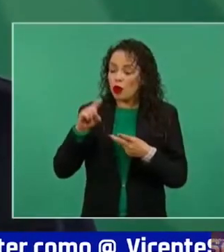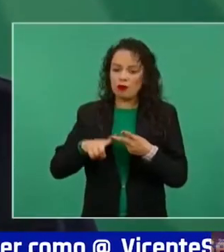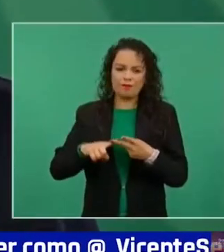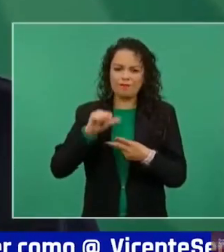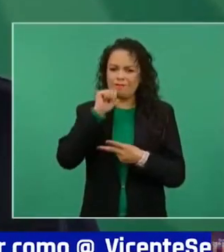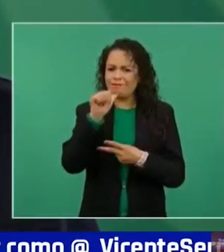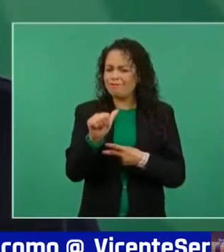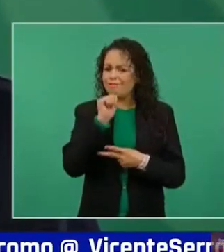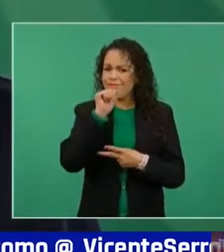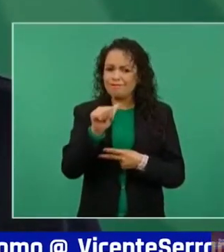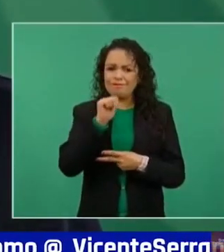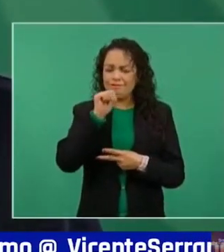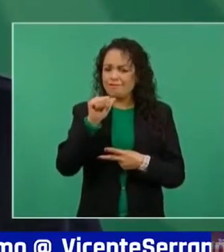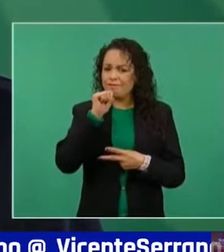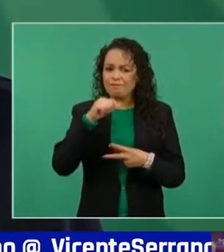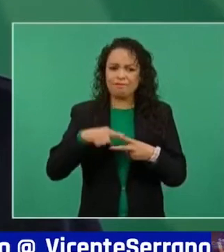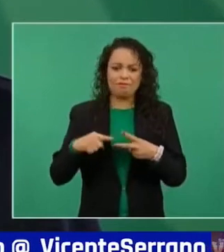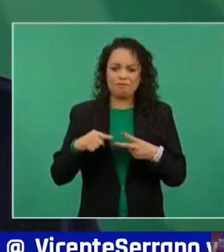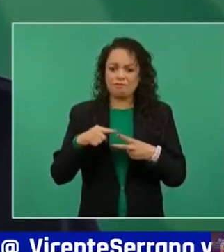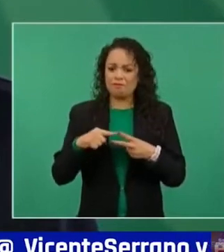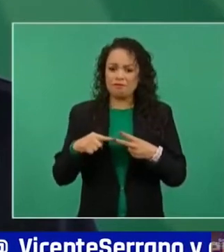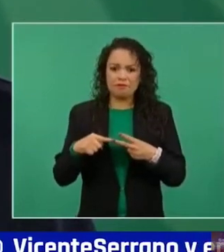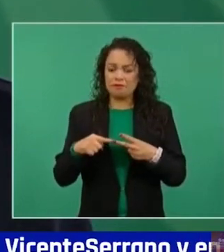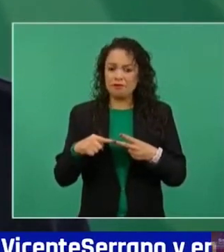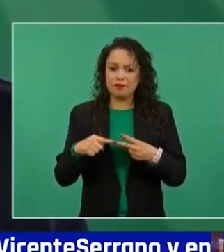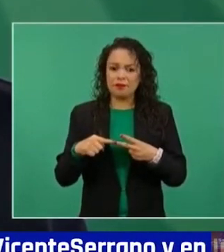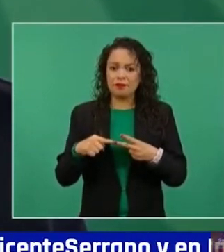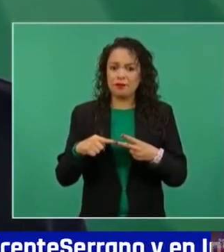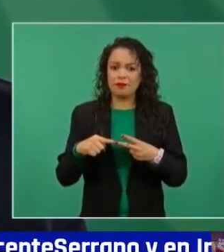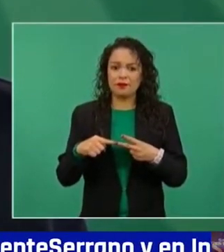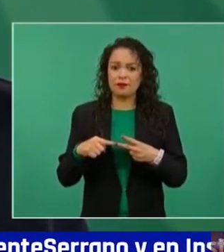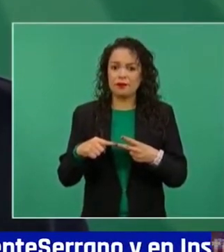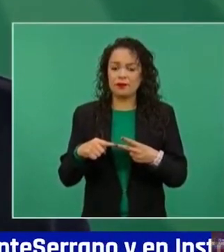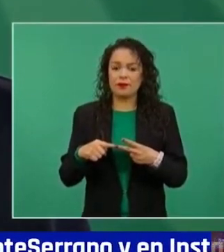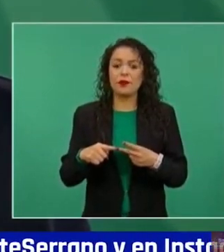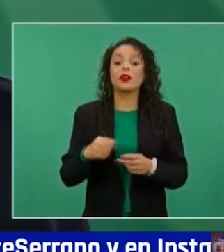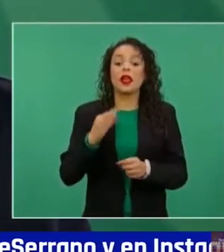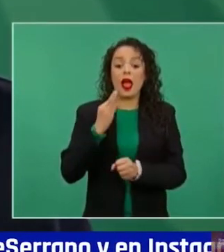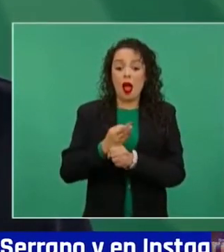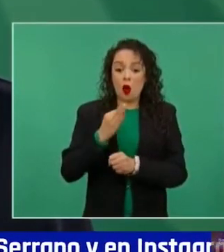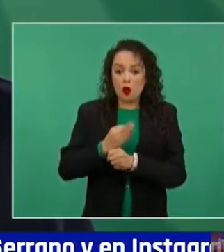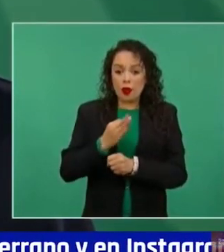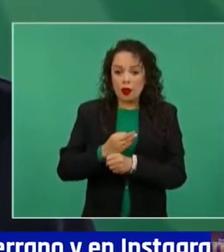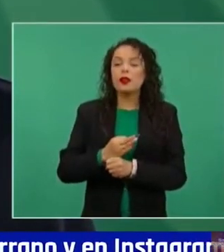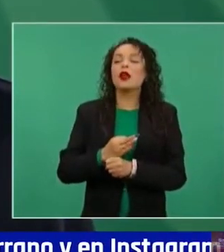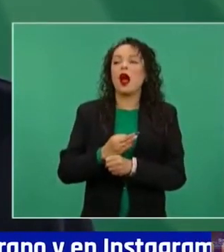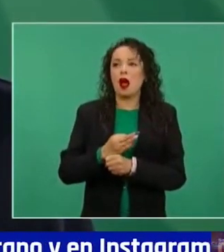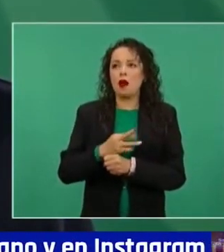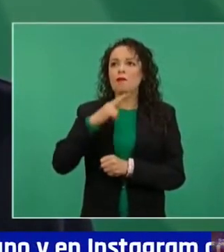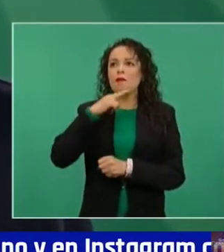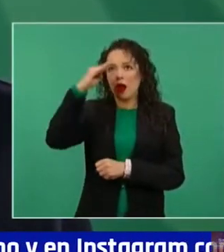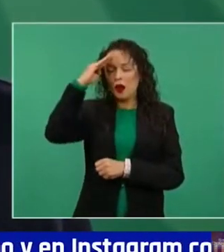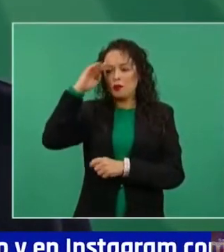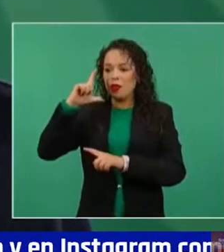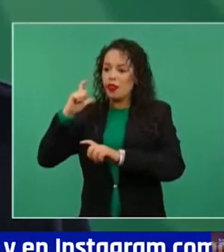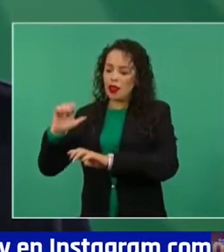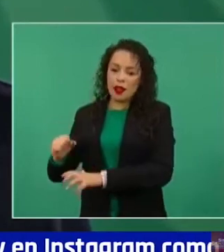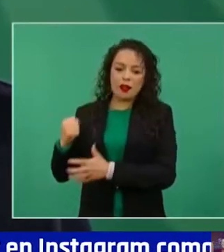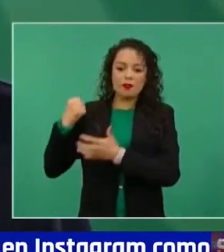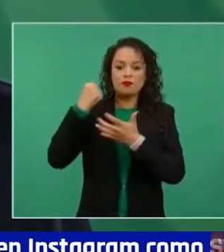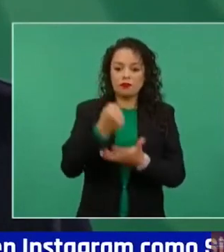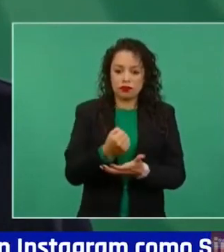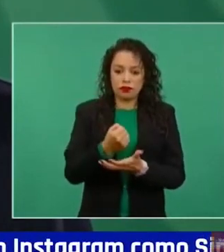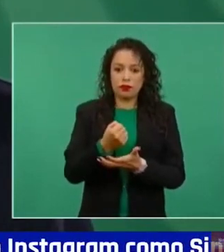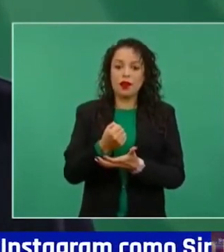nunca defendieron qué beneficios hubo de estos migrantes, no solamente para las comunidades de destino,